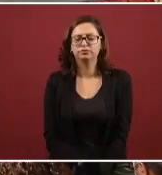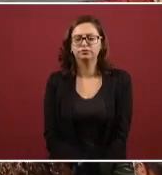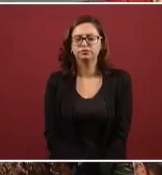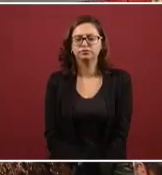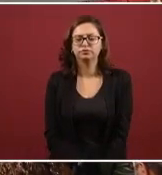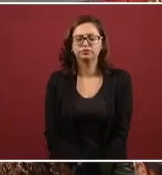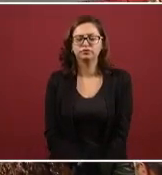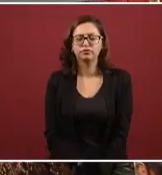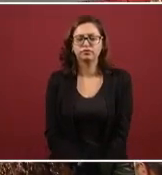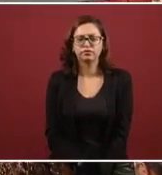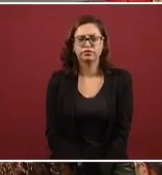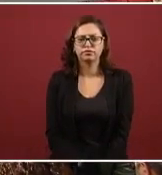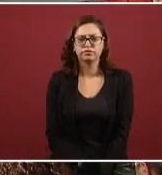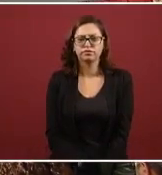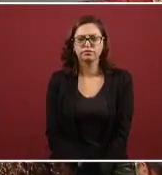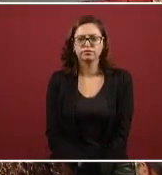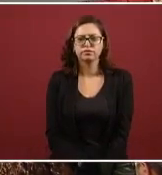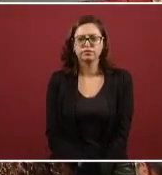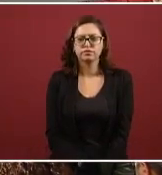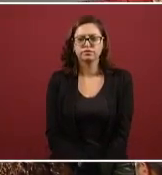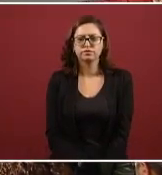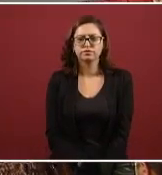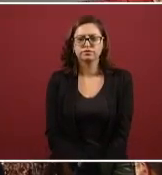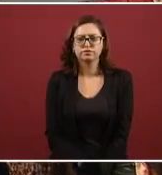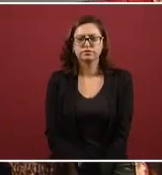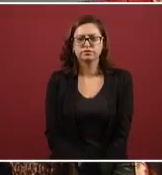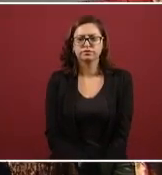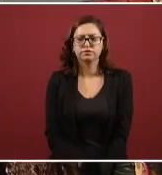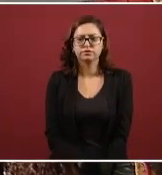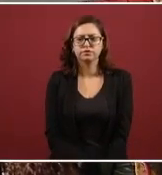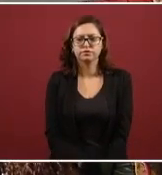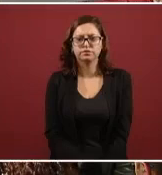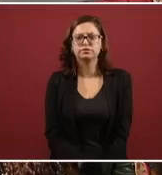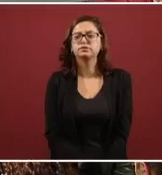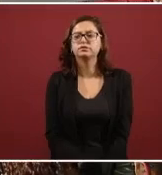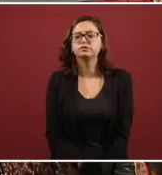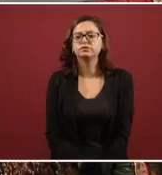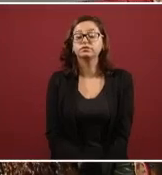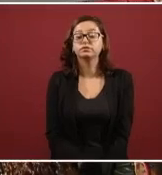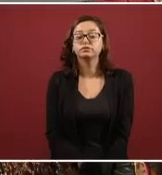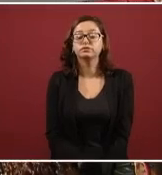Bueno, pues esto es el programa. Sí.